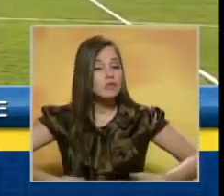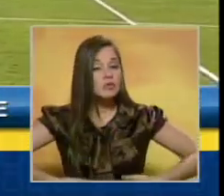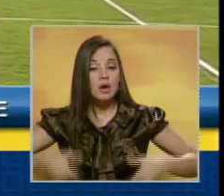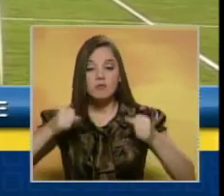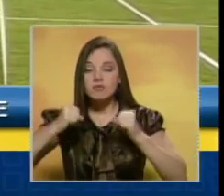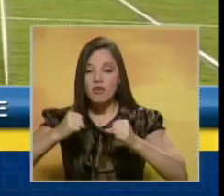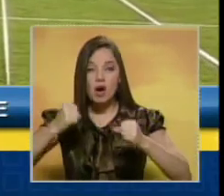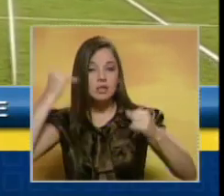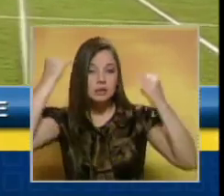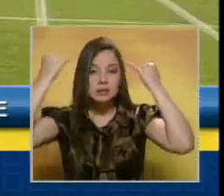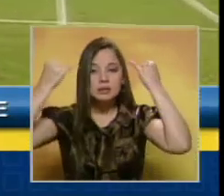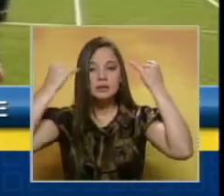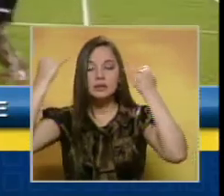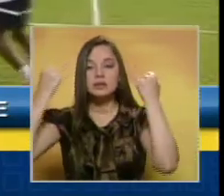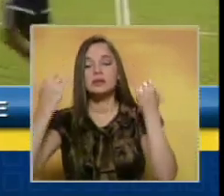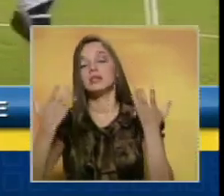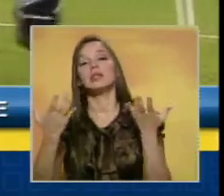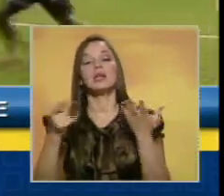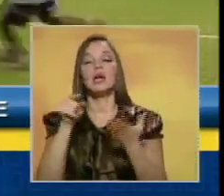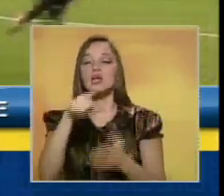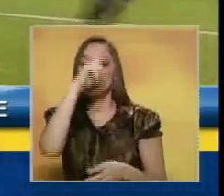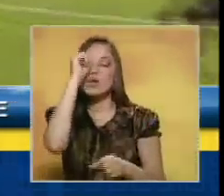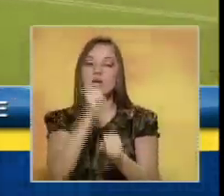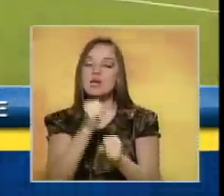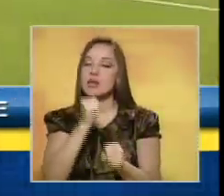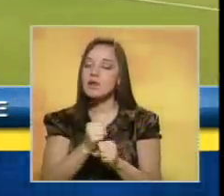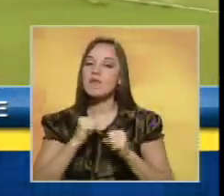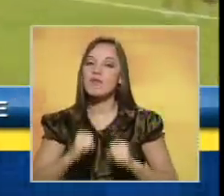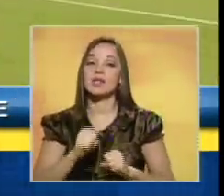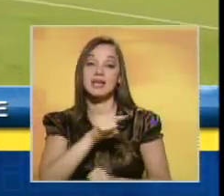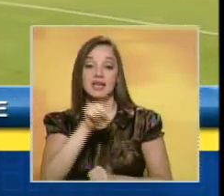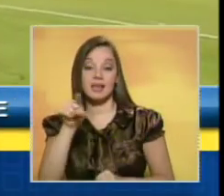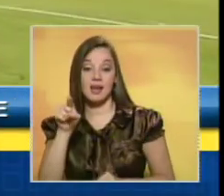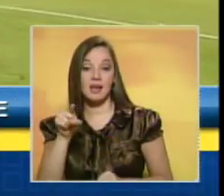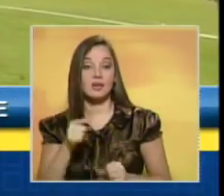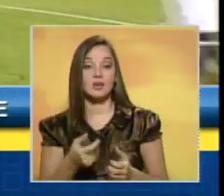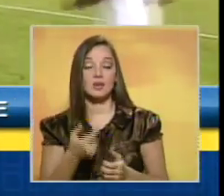que uno quiere y para eso hay que trabajar y que ellos se lleven